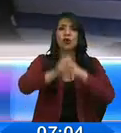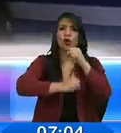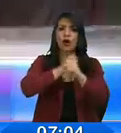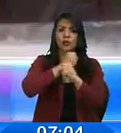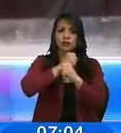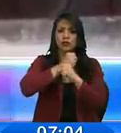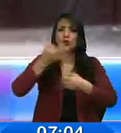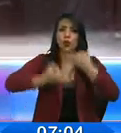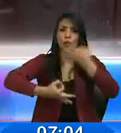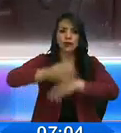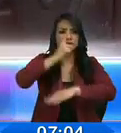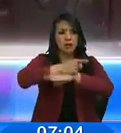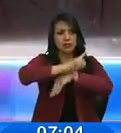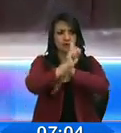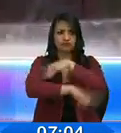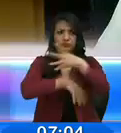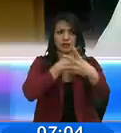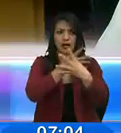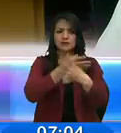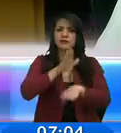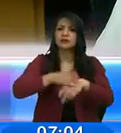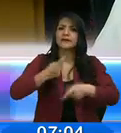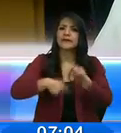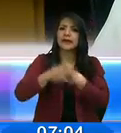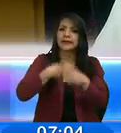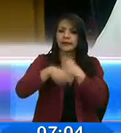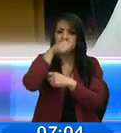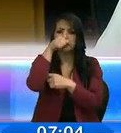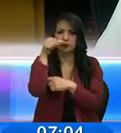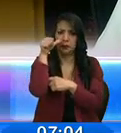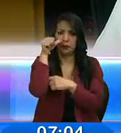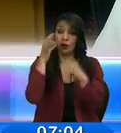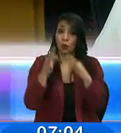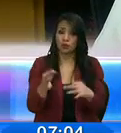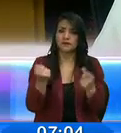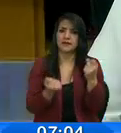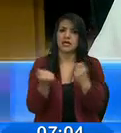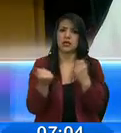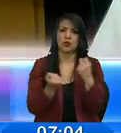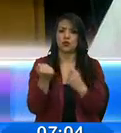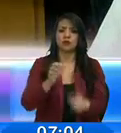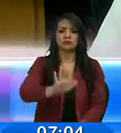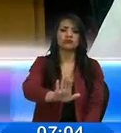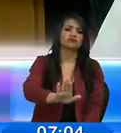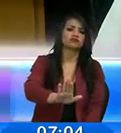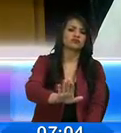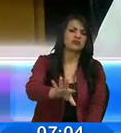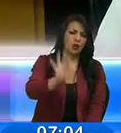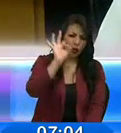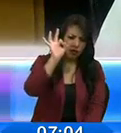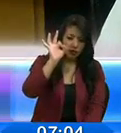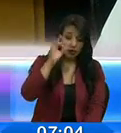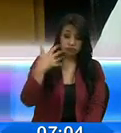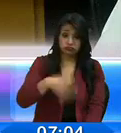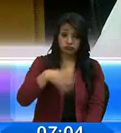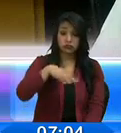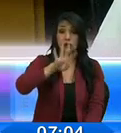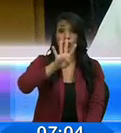prisión por el delito de tráfico de drogas. Le hacen parar a un vehículo donde encuentran en su interior un peso neto de